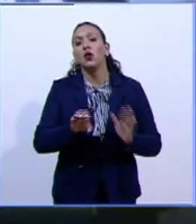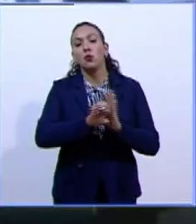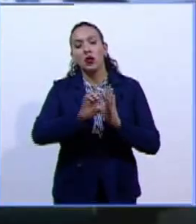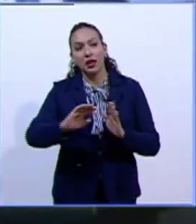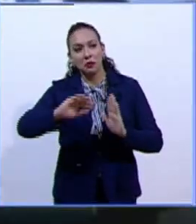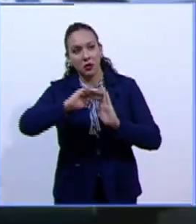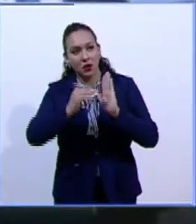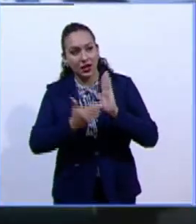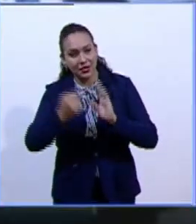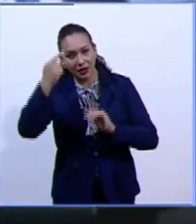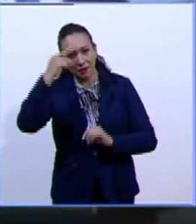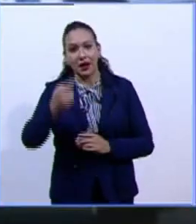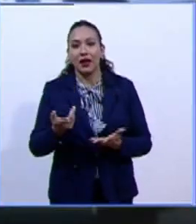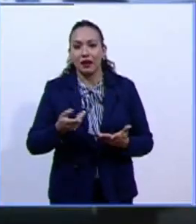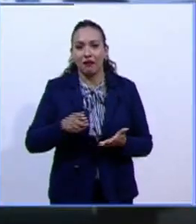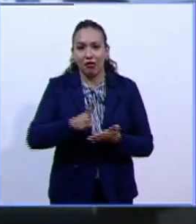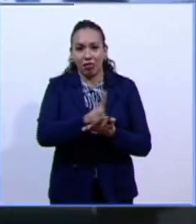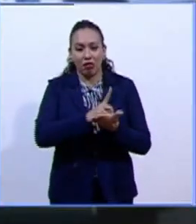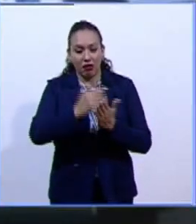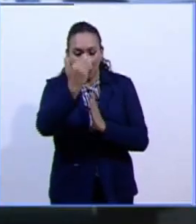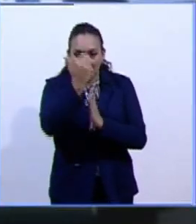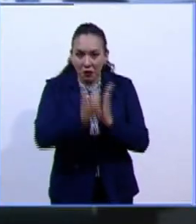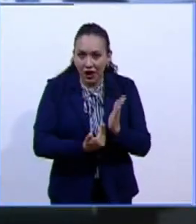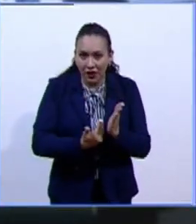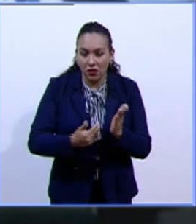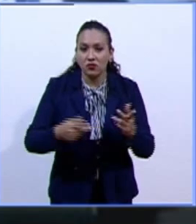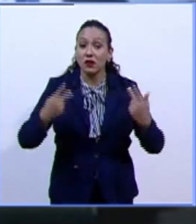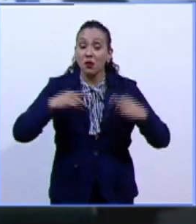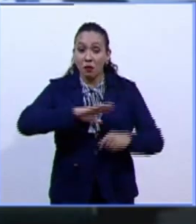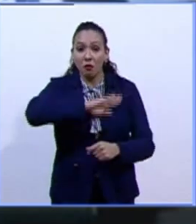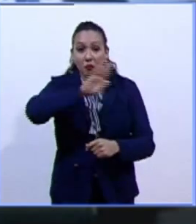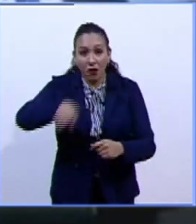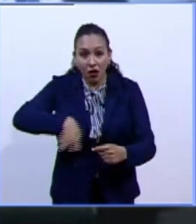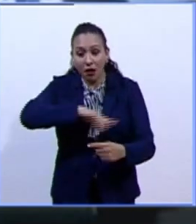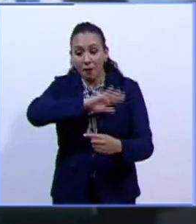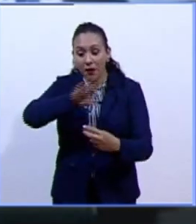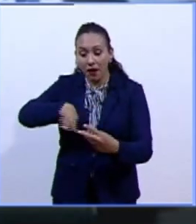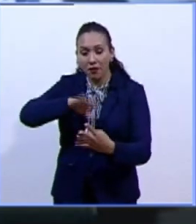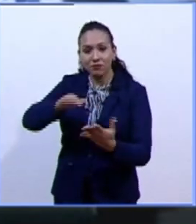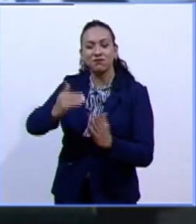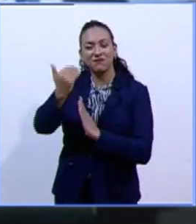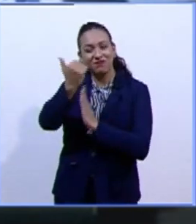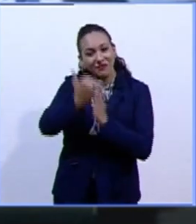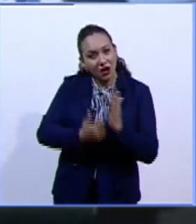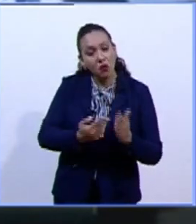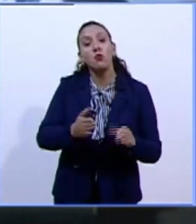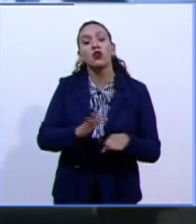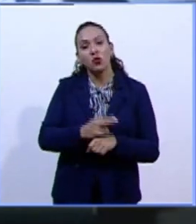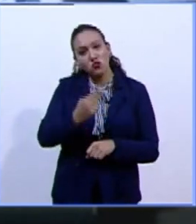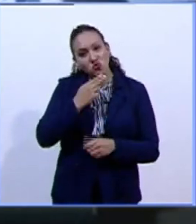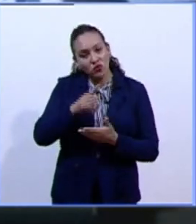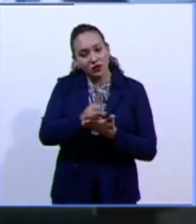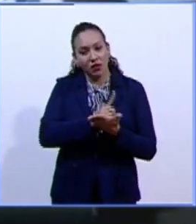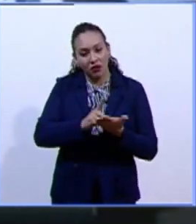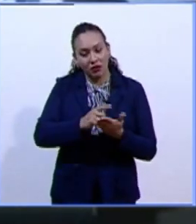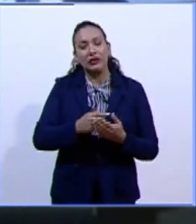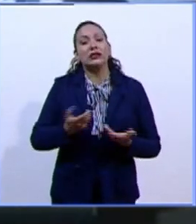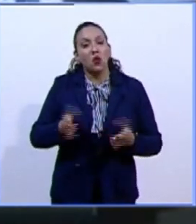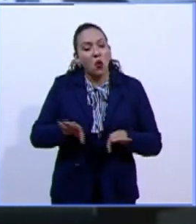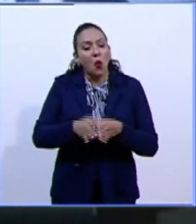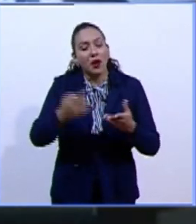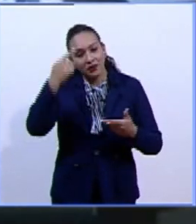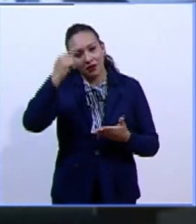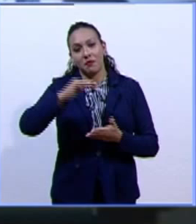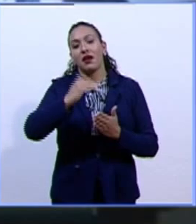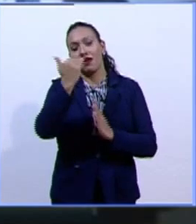consumo, ni siquiera el consumo, la muerte de personas por fentanilo en Estados Unidos. Para el canal del Poder Judicial